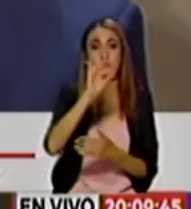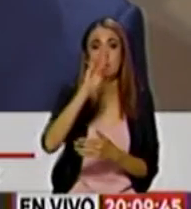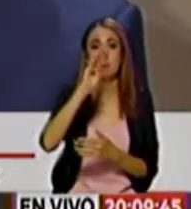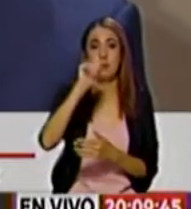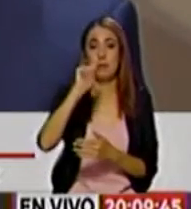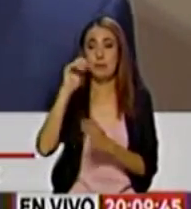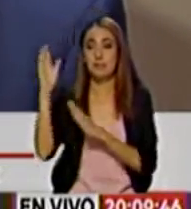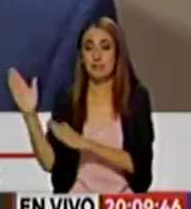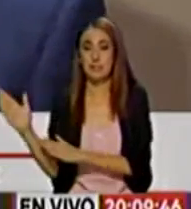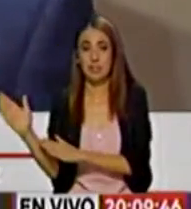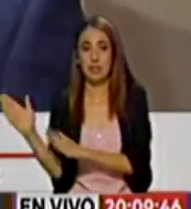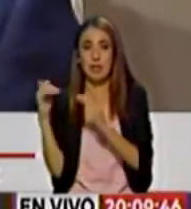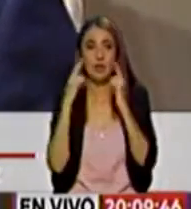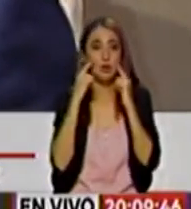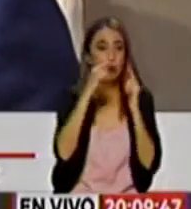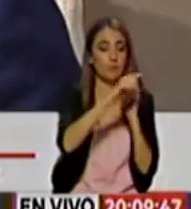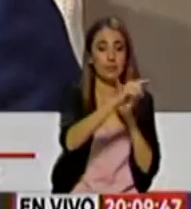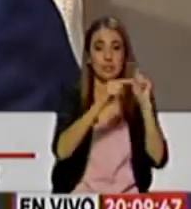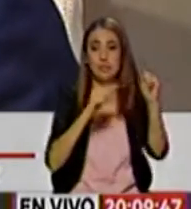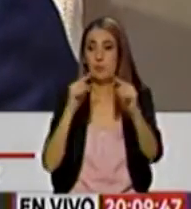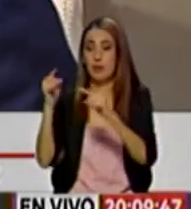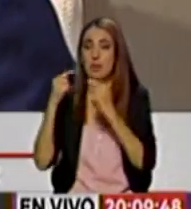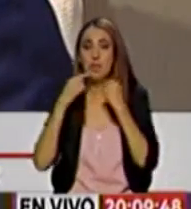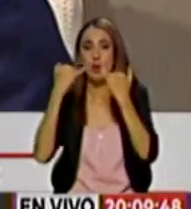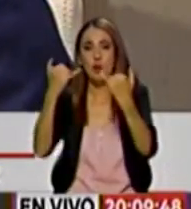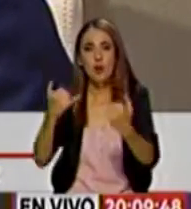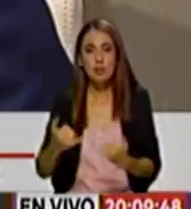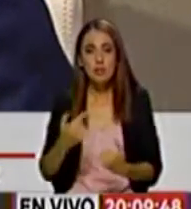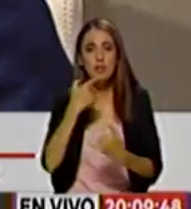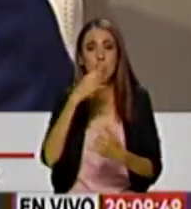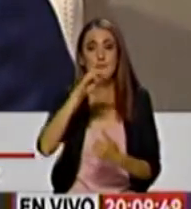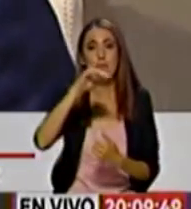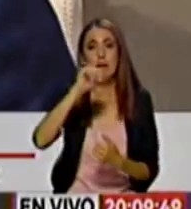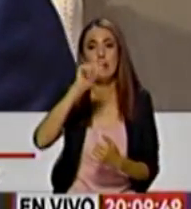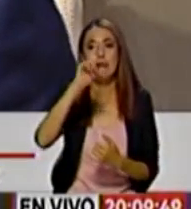doctor Fabián Salazar indica que es el doctor Maldonado y en este momento el doctor Maldonado,